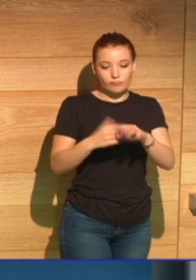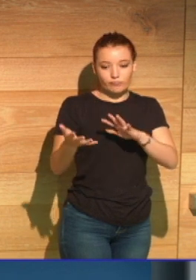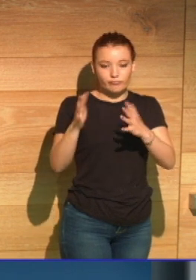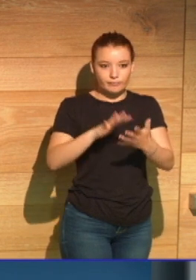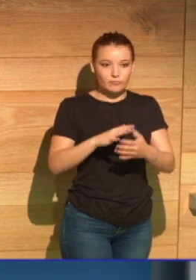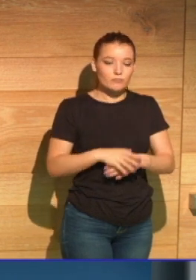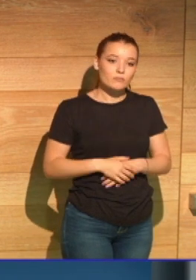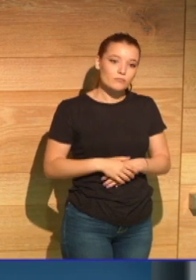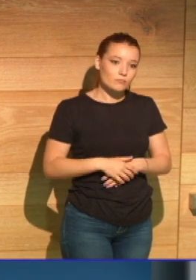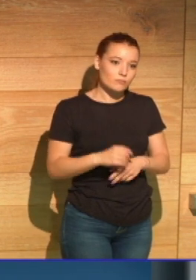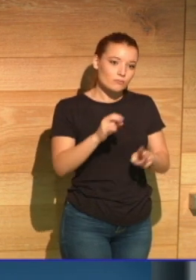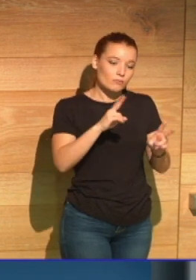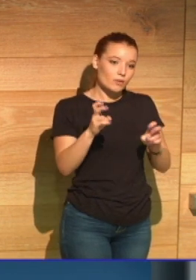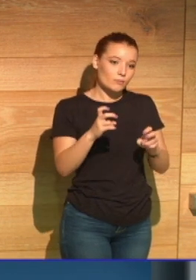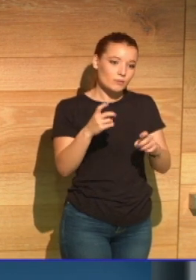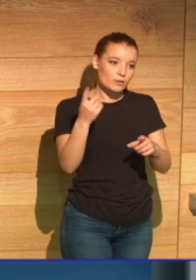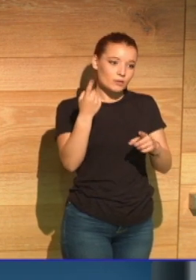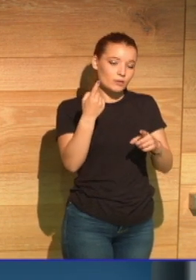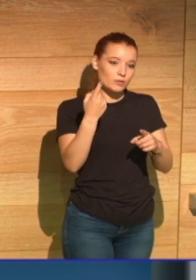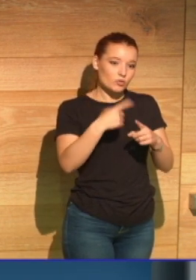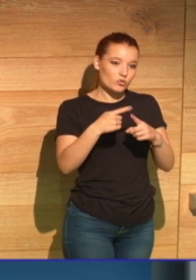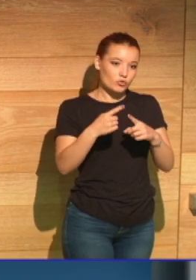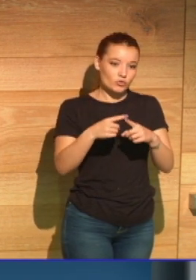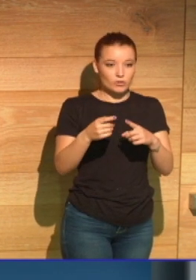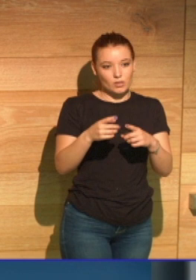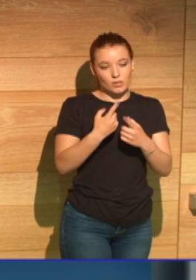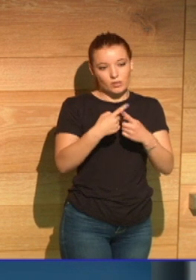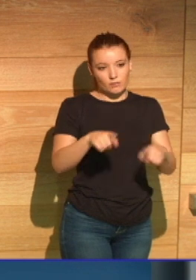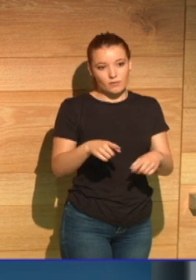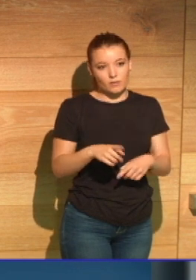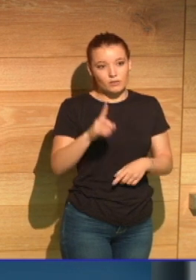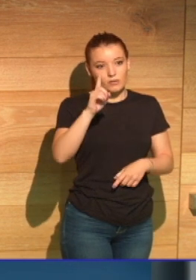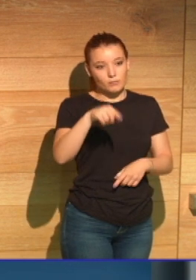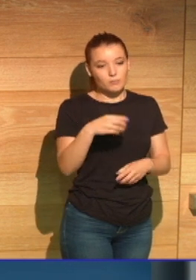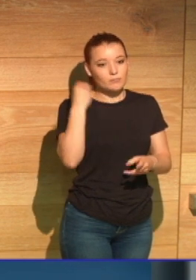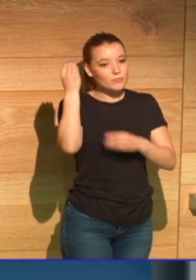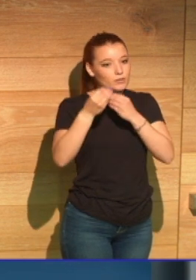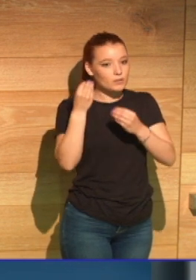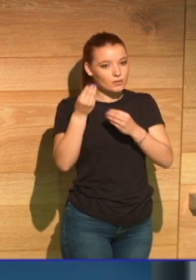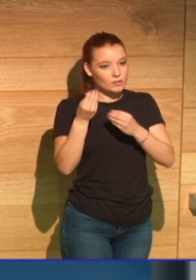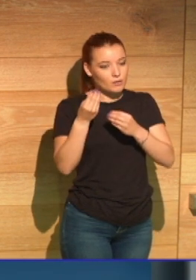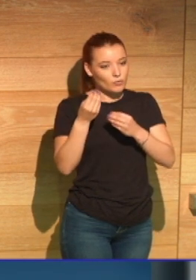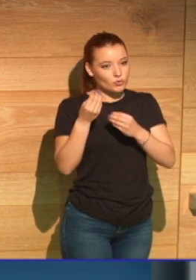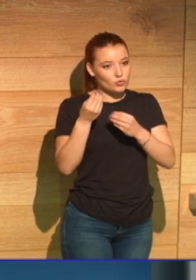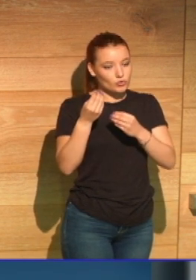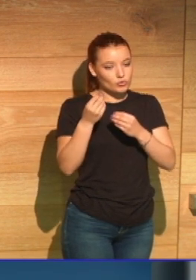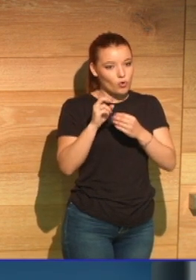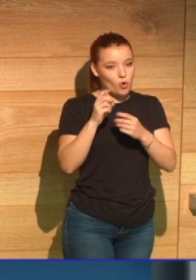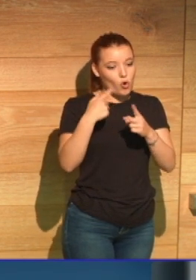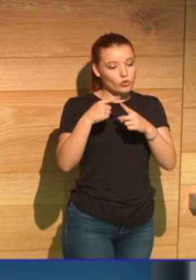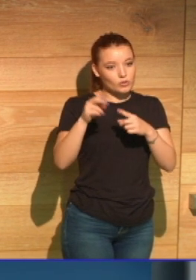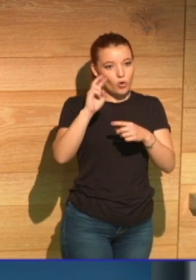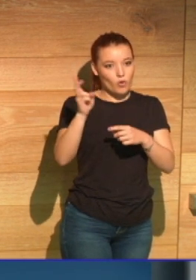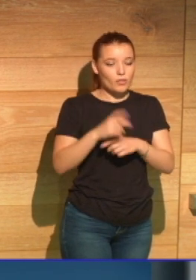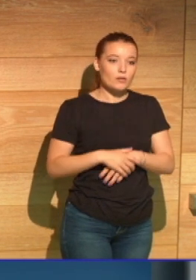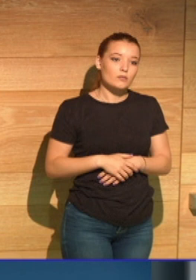comúnmente, hablar de dispositivos diferentes y creer en la diversidad y en la multiplicidad de voces. Y ahora, cerrando en las